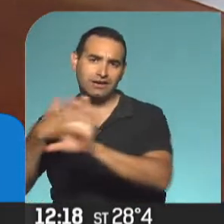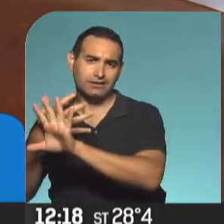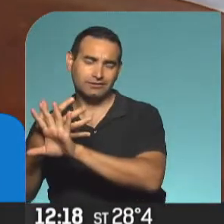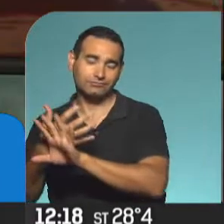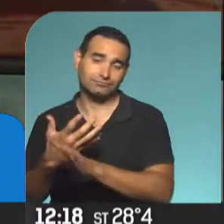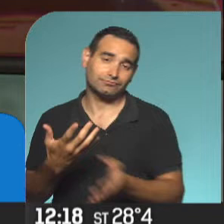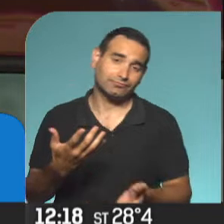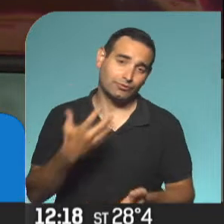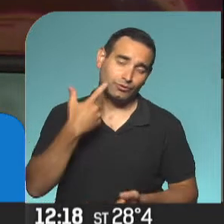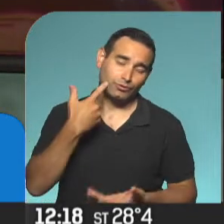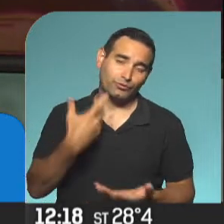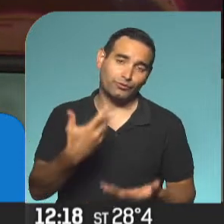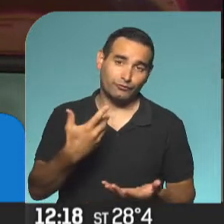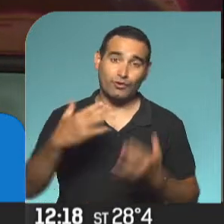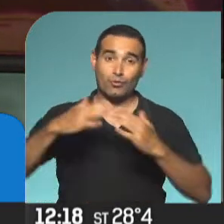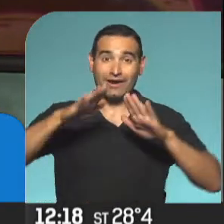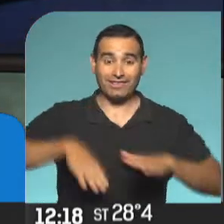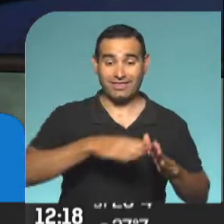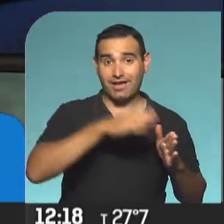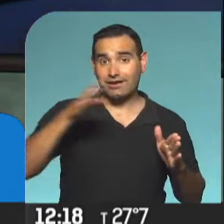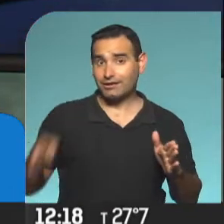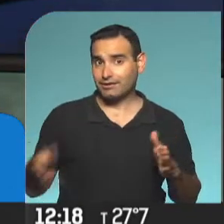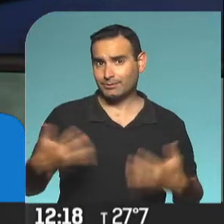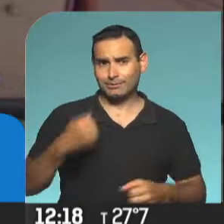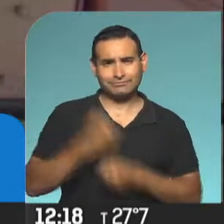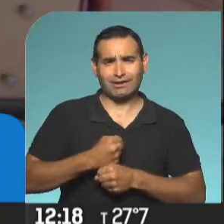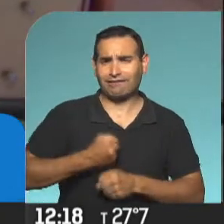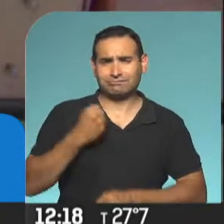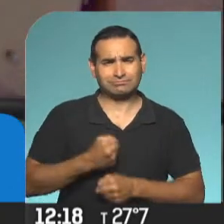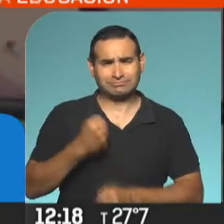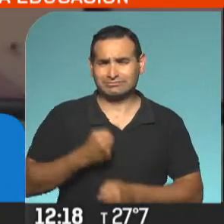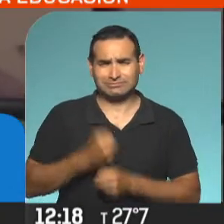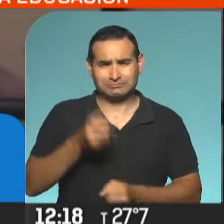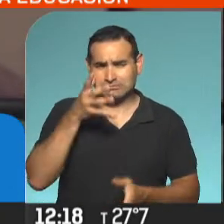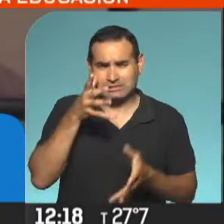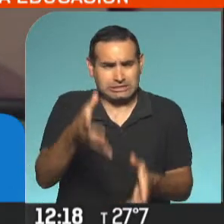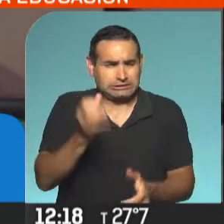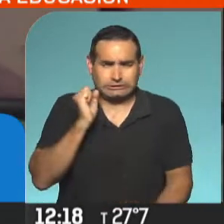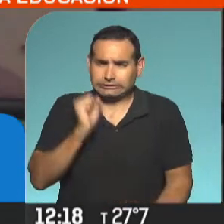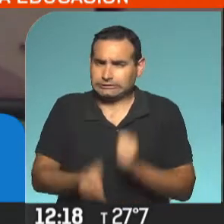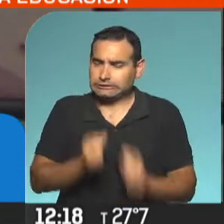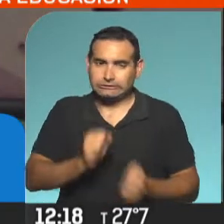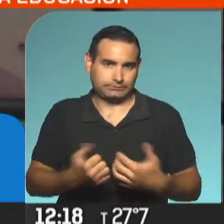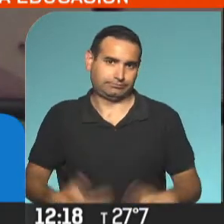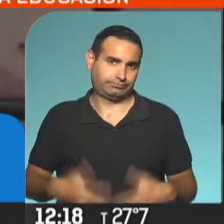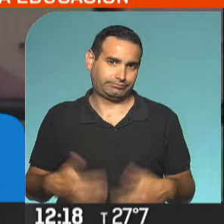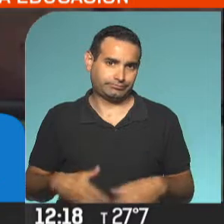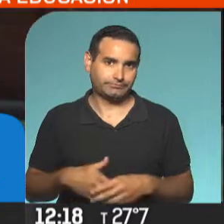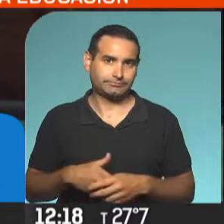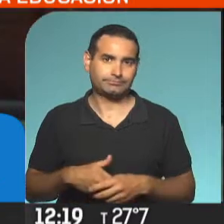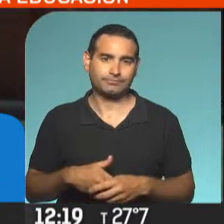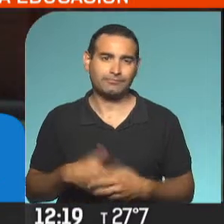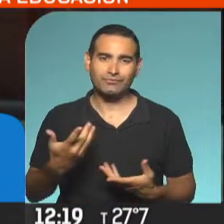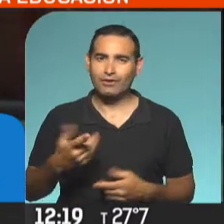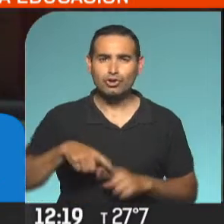sin duda, con la cuarentena fue un trabajo sin límite, ¿sí? Digo, un trabajo de